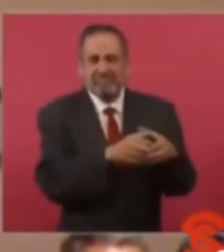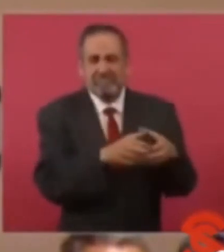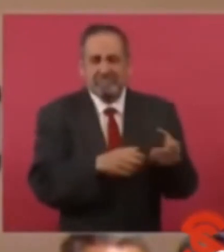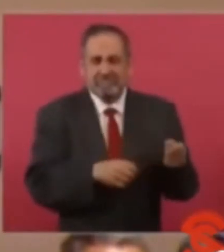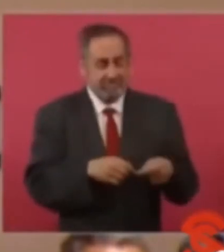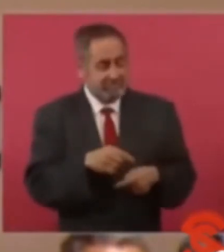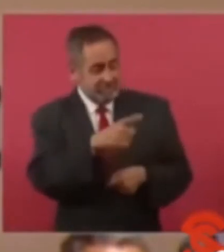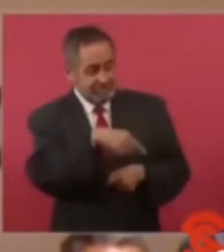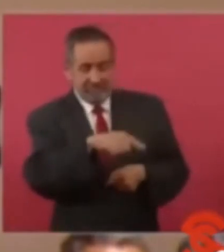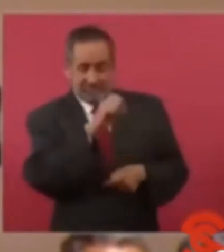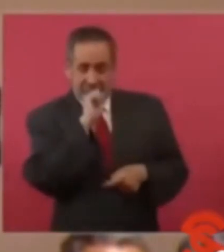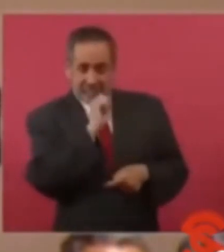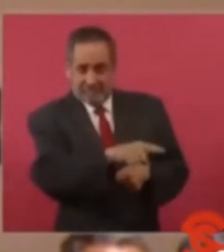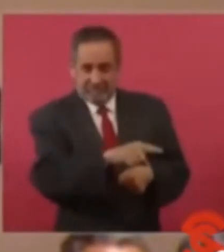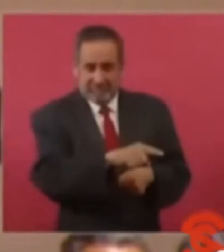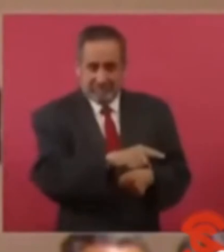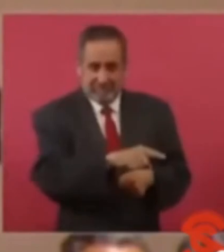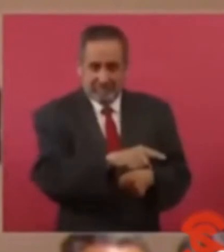eso mismo